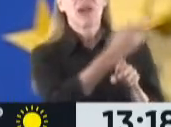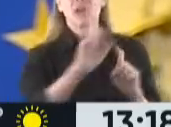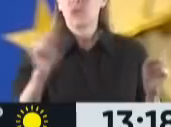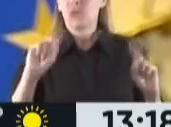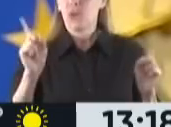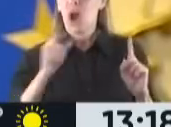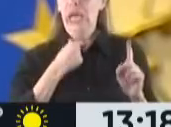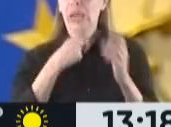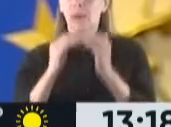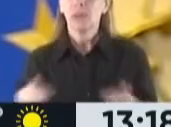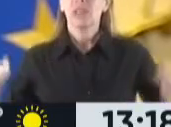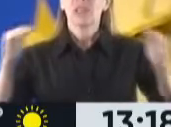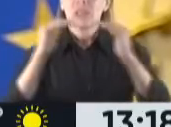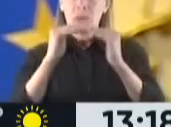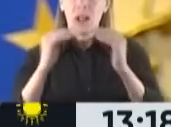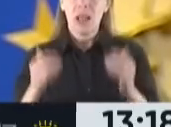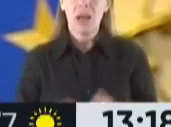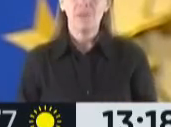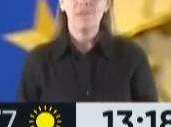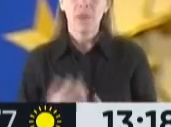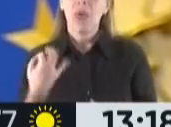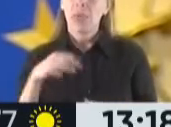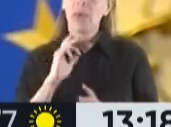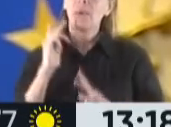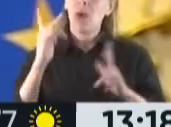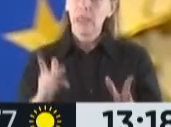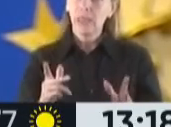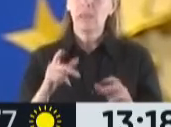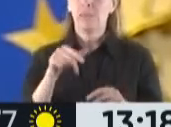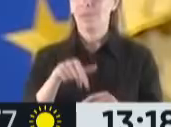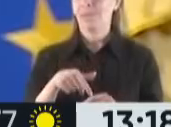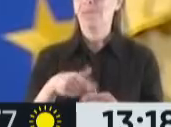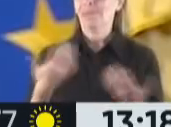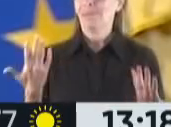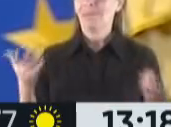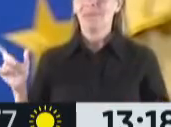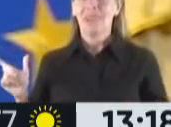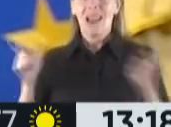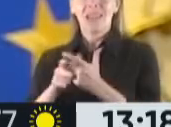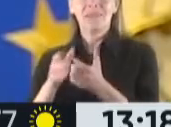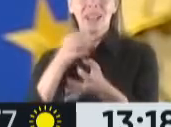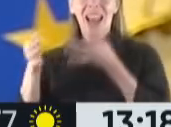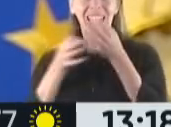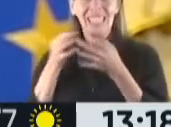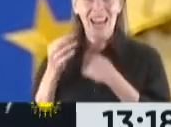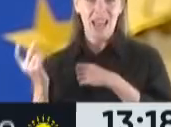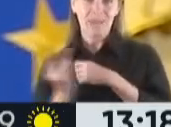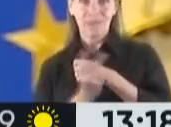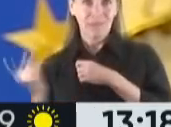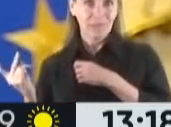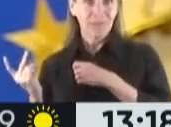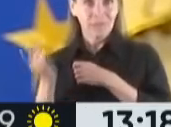Mercosur. La verdad es que debo decir que fue muy fructífera la charla con